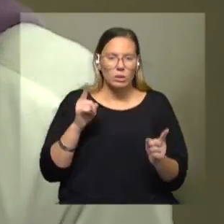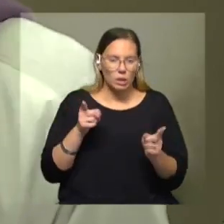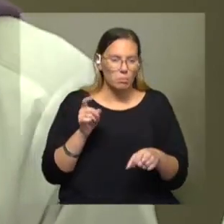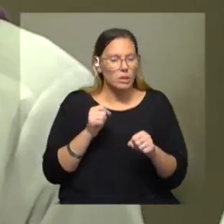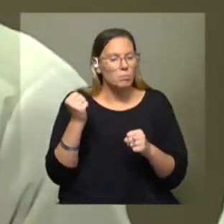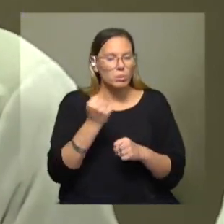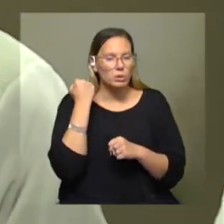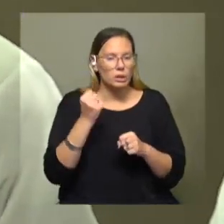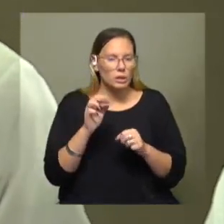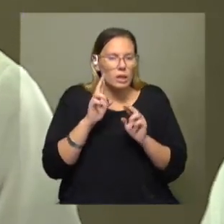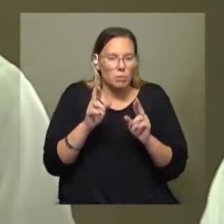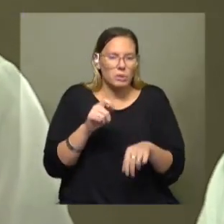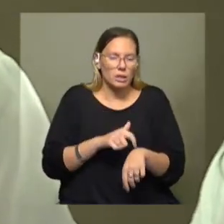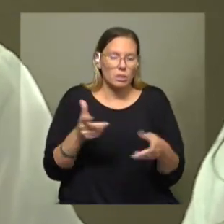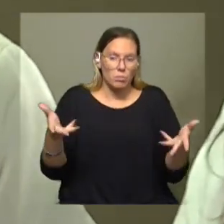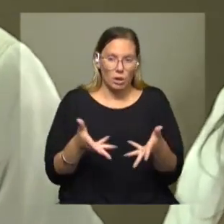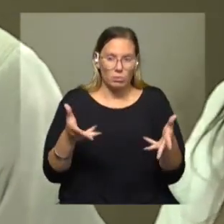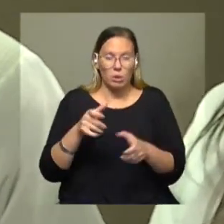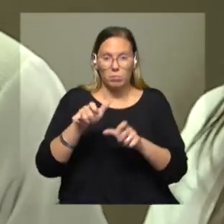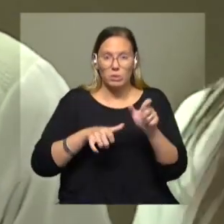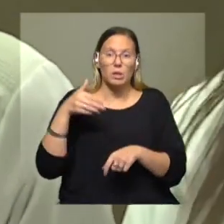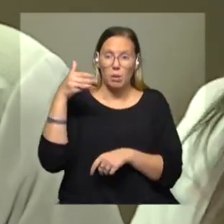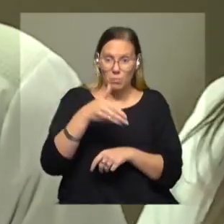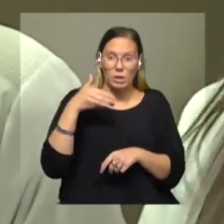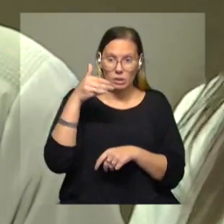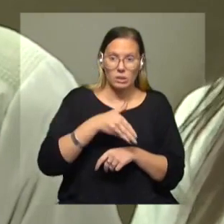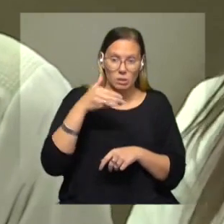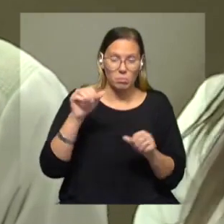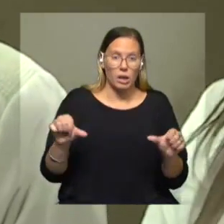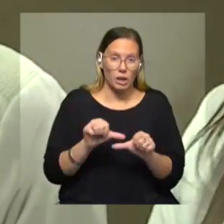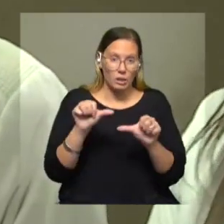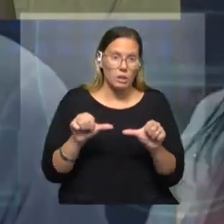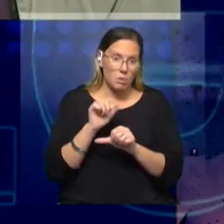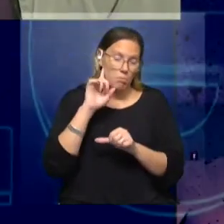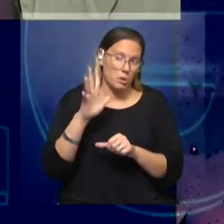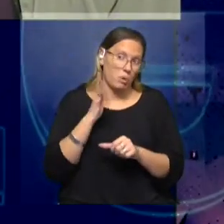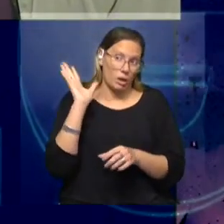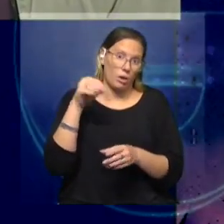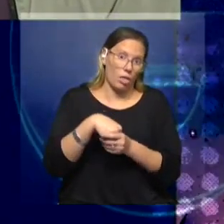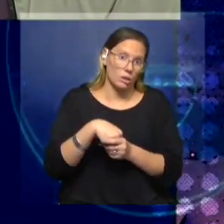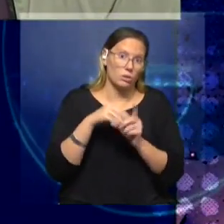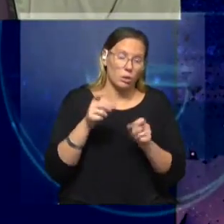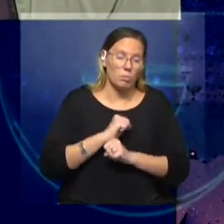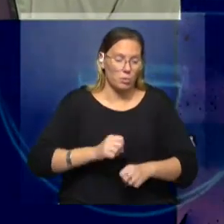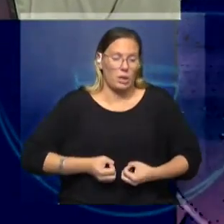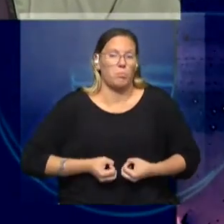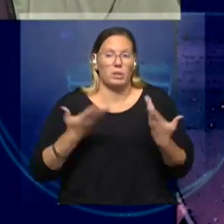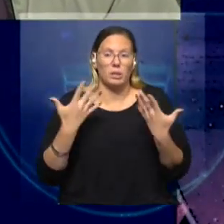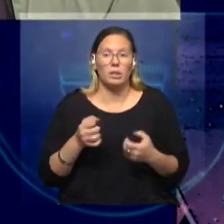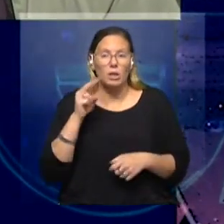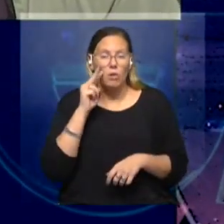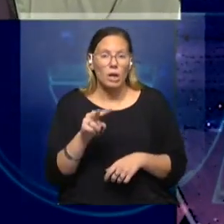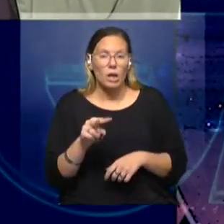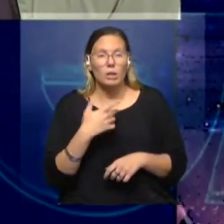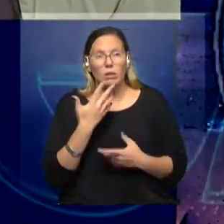como interesante. Sí, más que la gente también tiene una participación activa, porque me imagino que si está involucrada, van a poder expresarse. Si yo quiero ir a verla ahora y